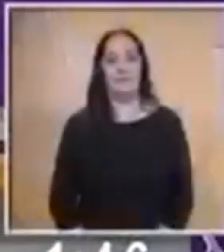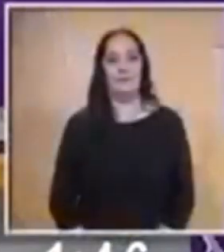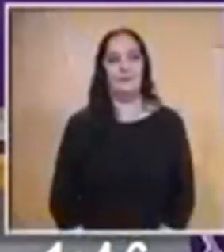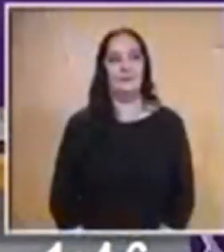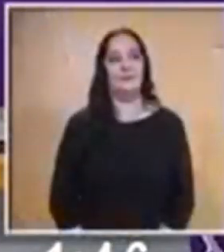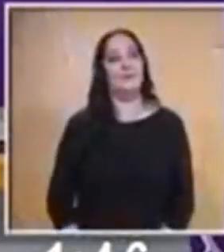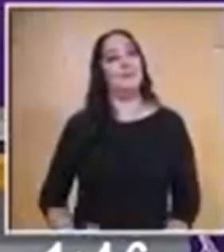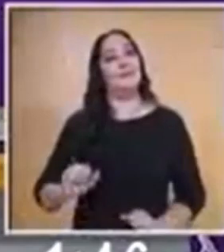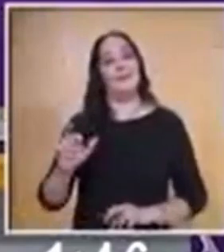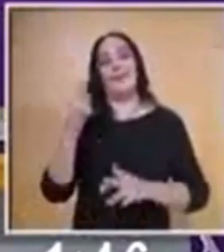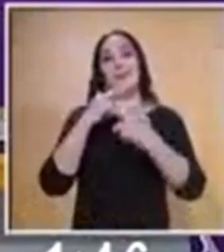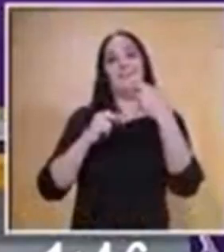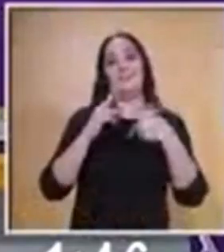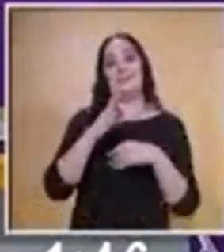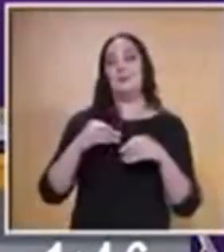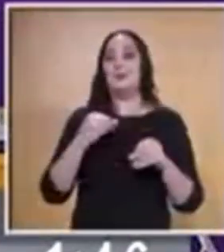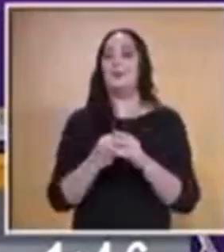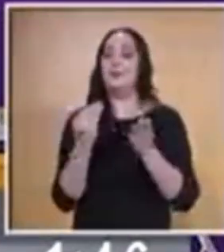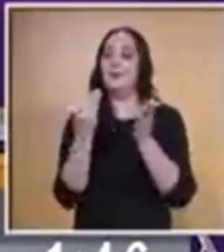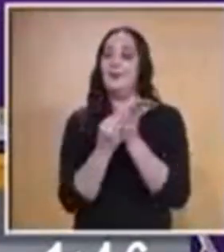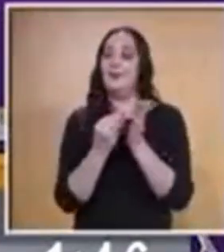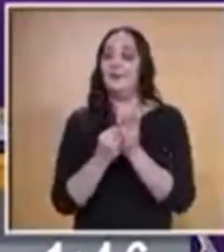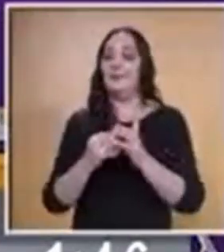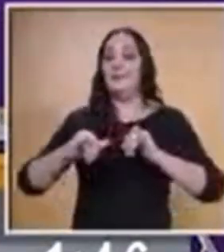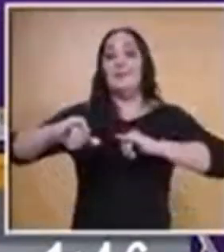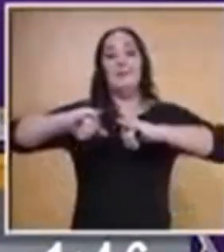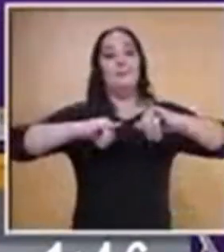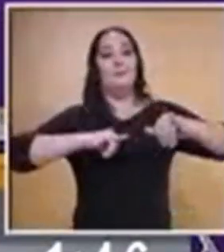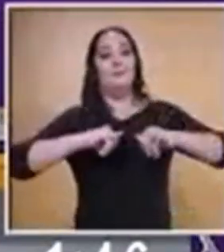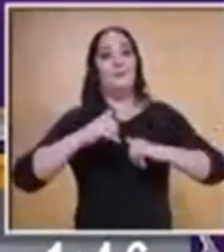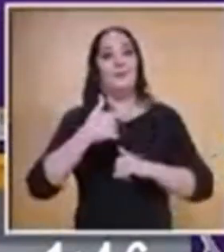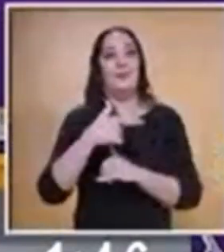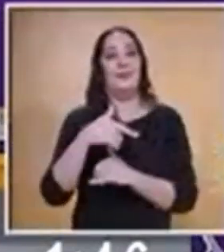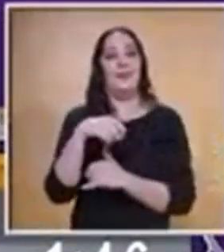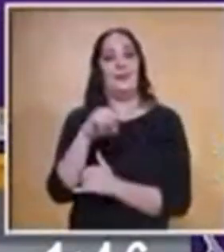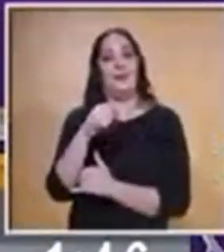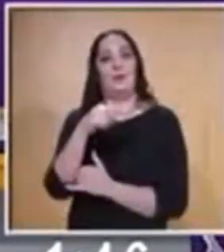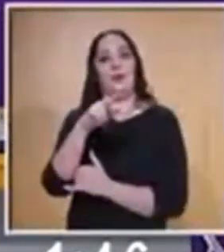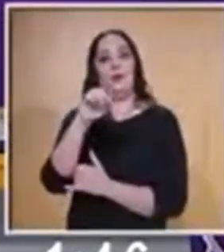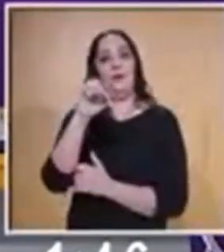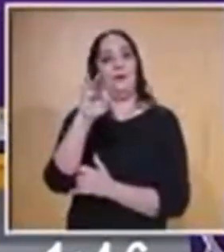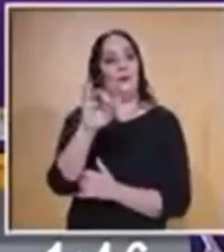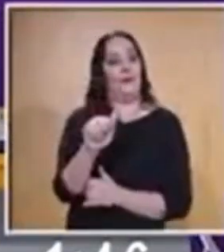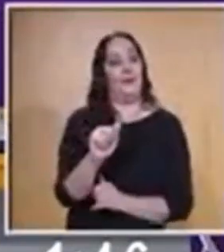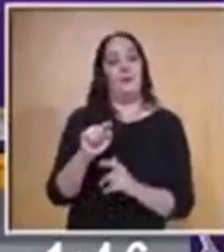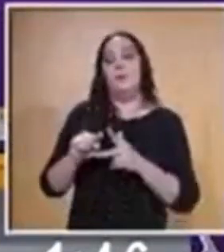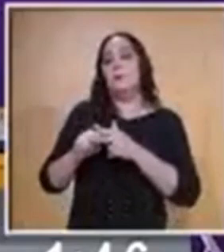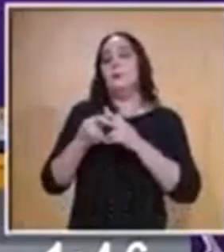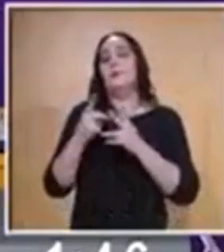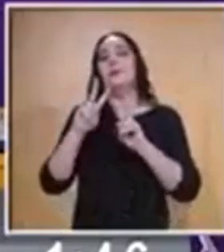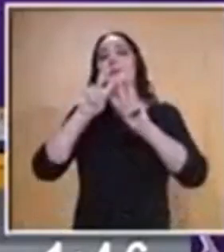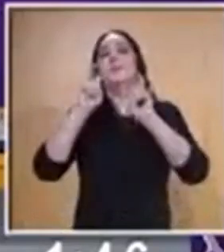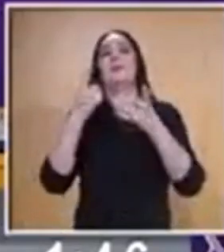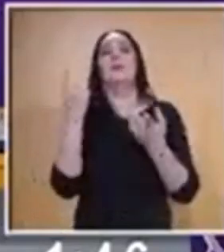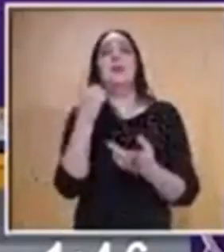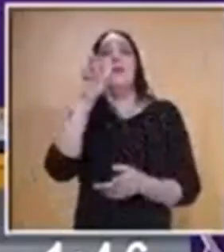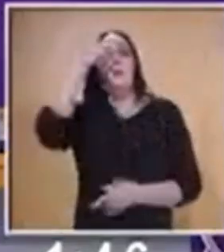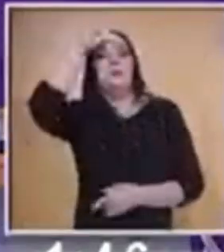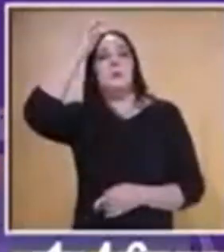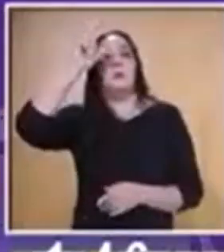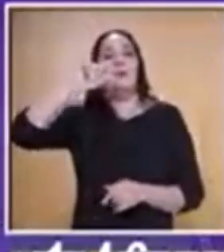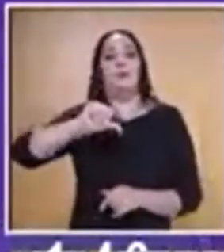Hola, ya estamos aquí de regreso en la clase de Geografía y vamos a iniciar con los aprendizajes esperados. ¿Los vemos en pantalla, por